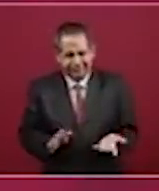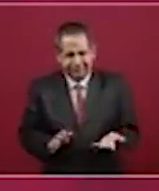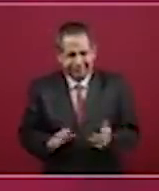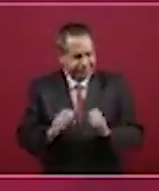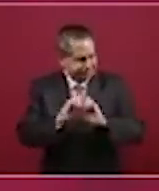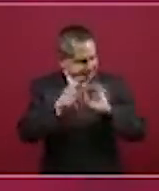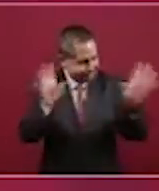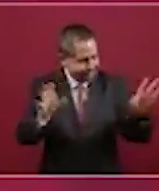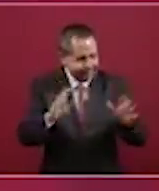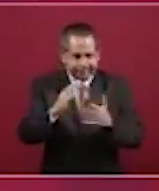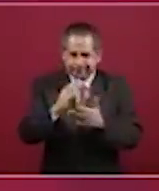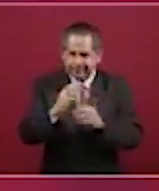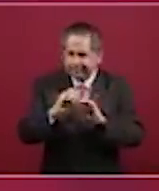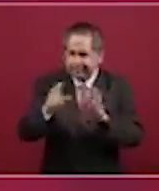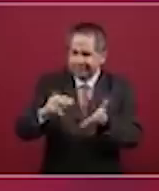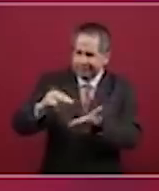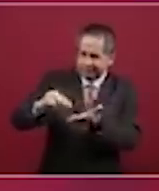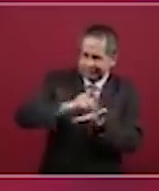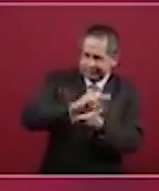dejé de manifiesto